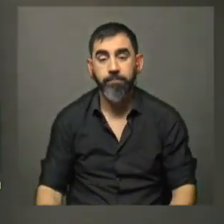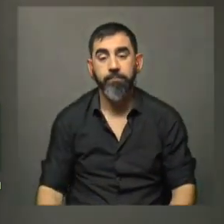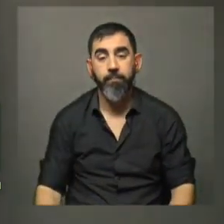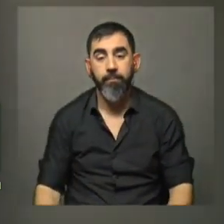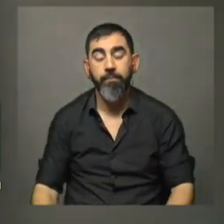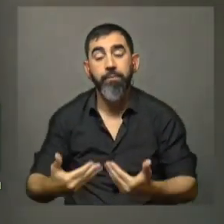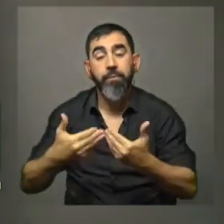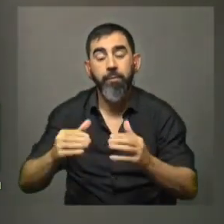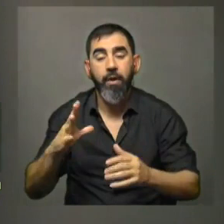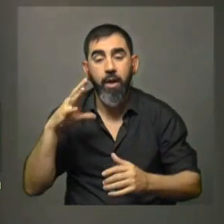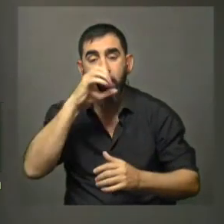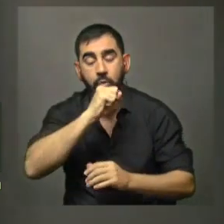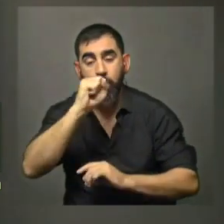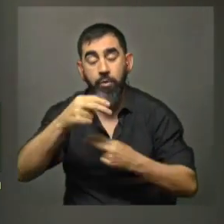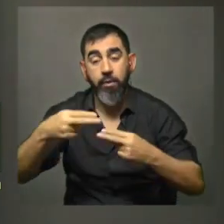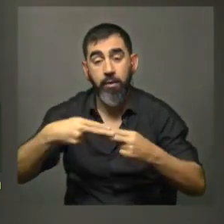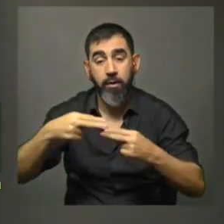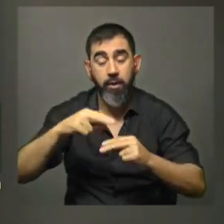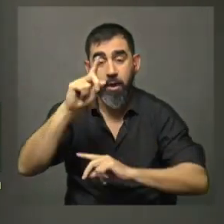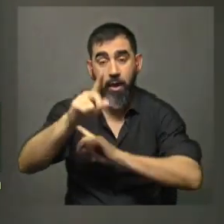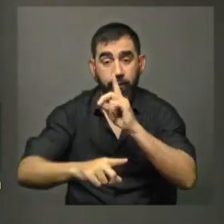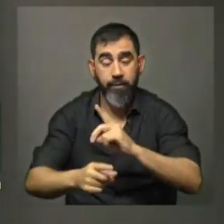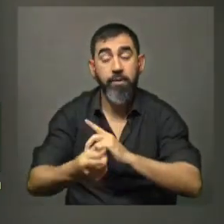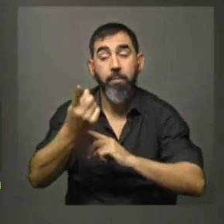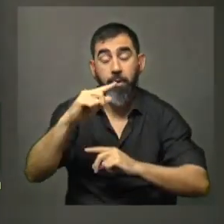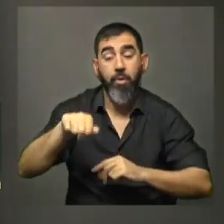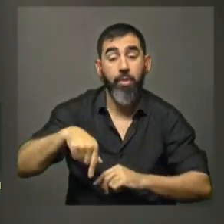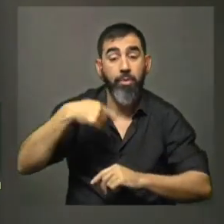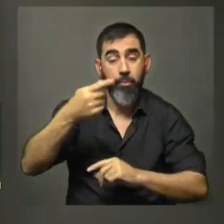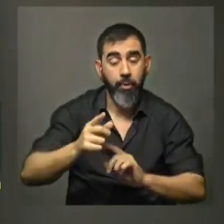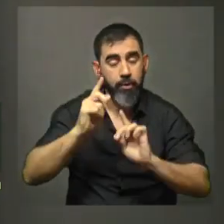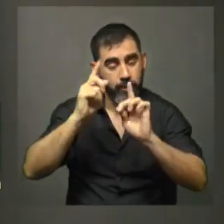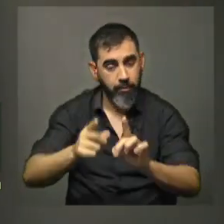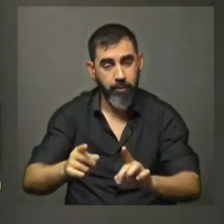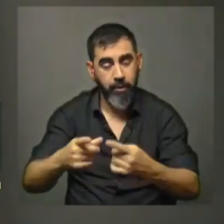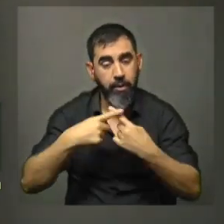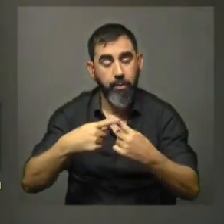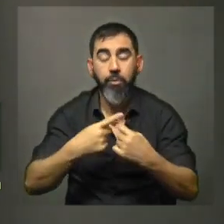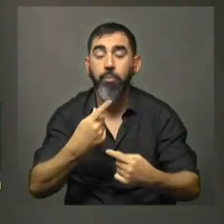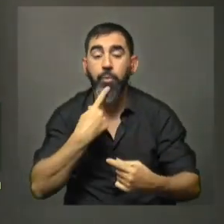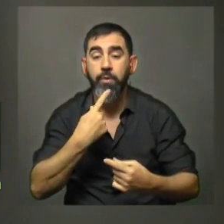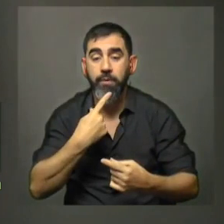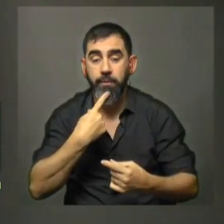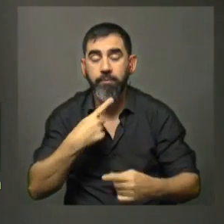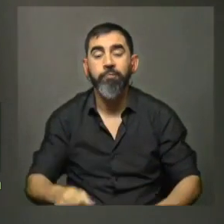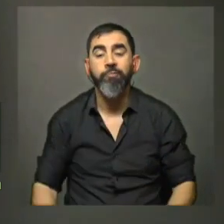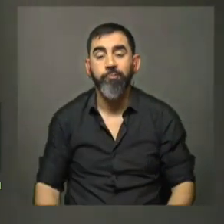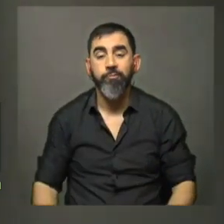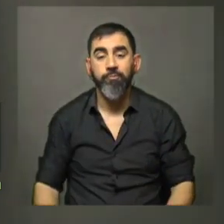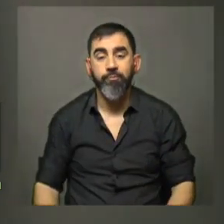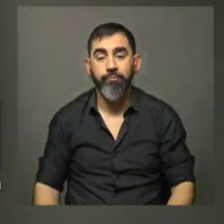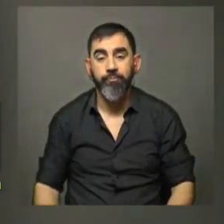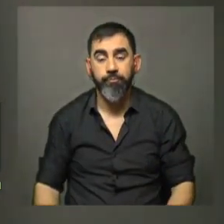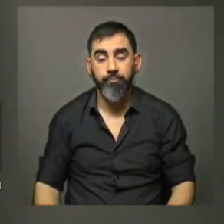decíamos, en el anonimato de las redes sociales, pero que luego se traduce también en el debate político. Y bueno,